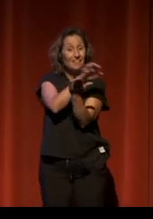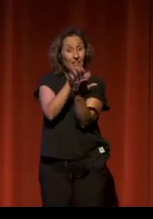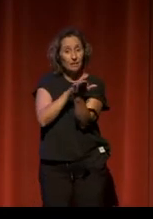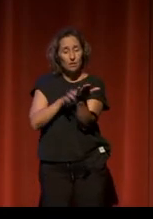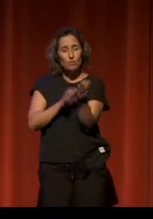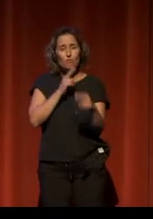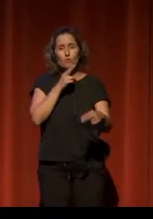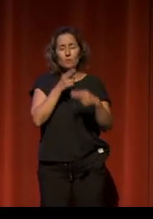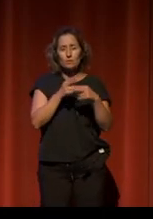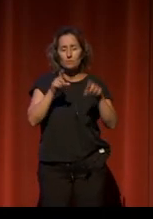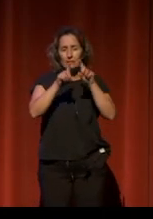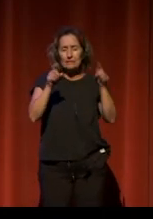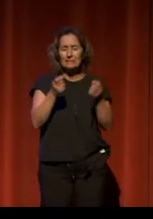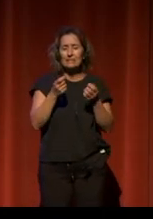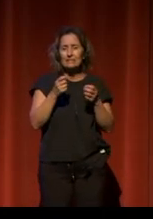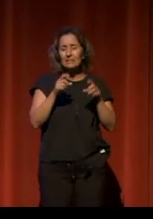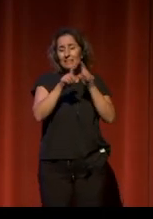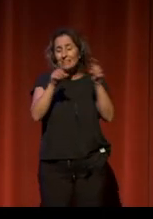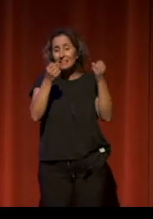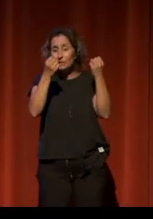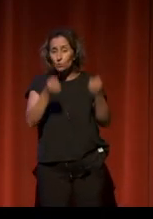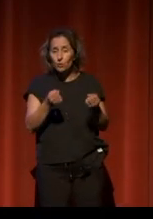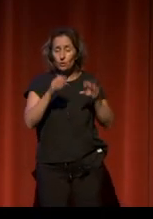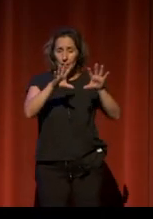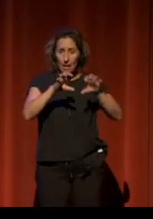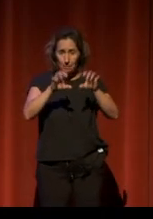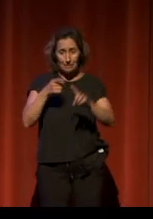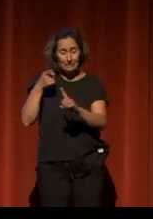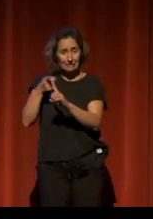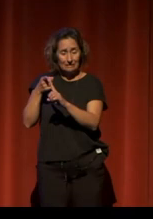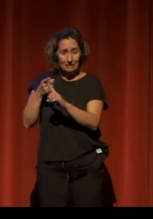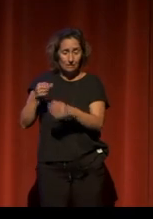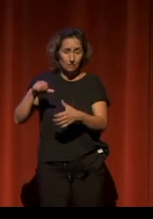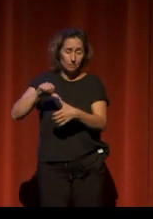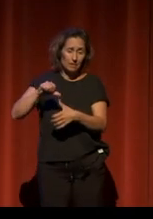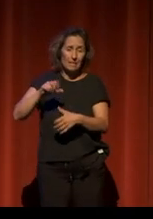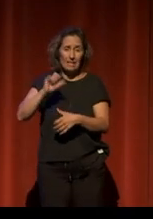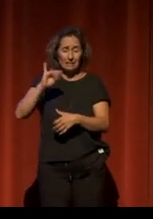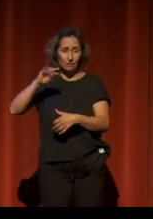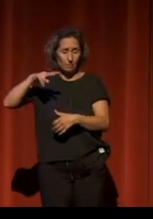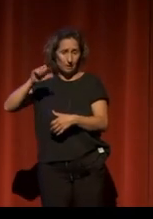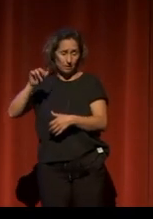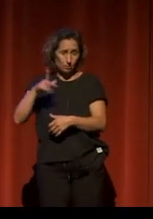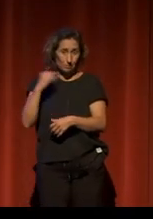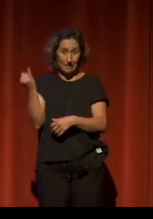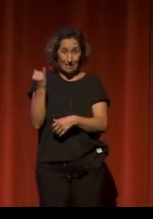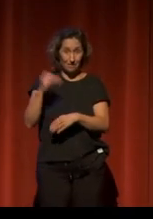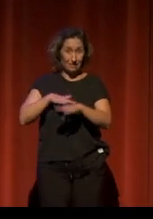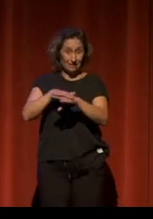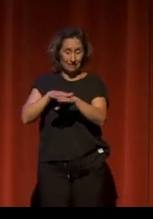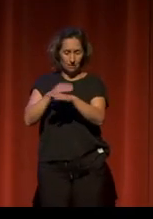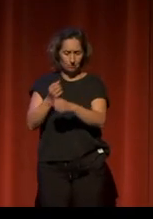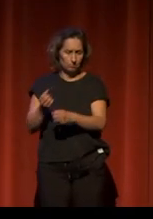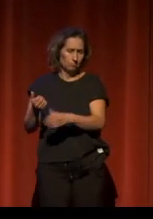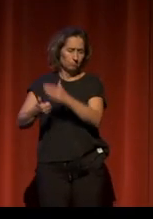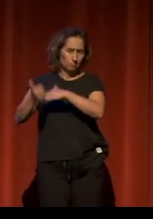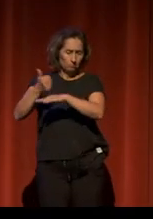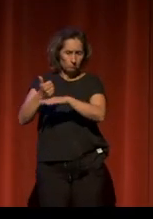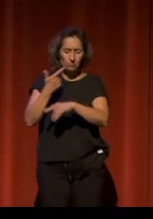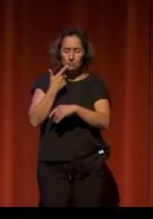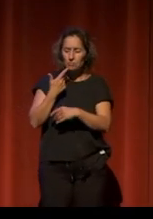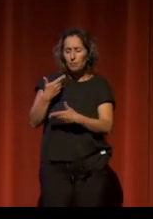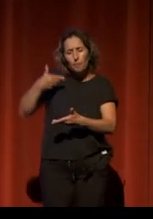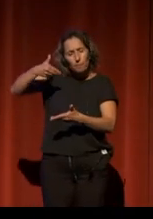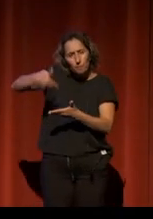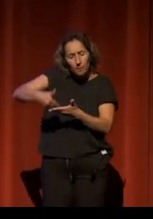instituciones que aprenden para la Cumbre iber americana de jefes de estado en los que me pidieron que reflexionar una hoja de ruta para transformar esas organiz